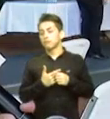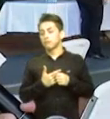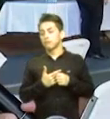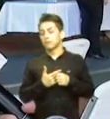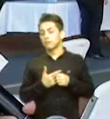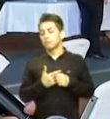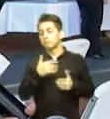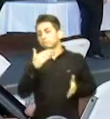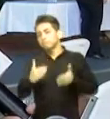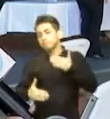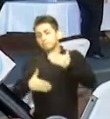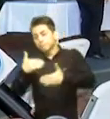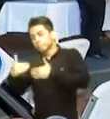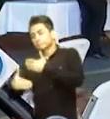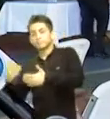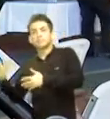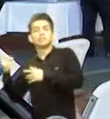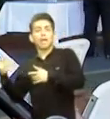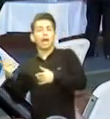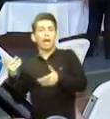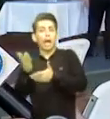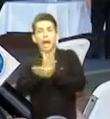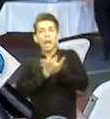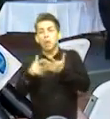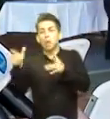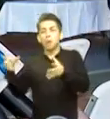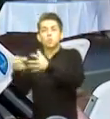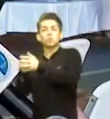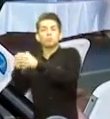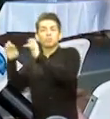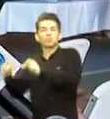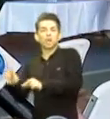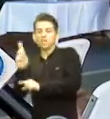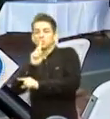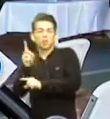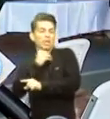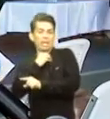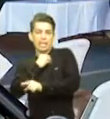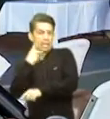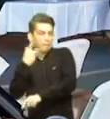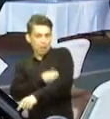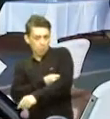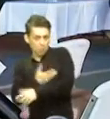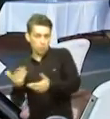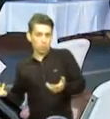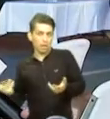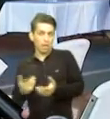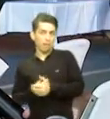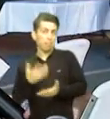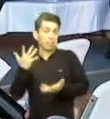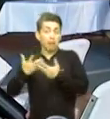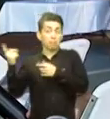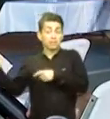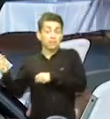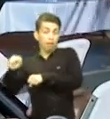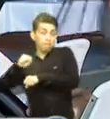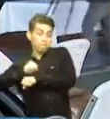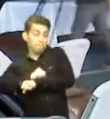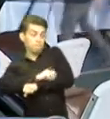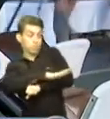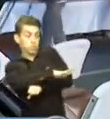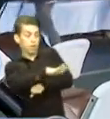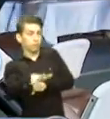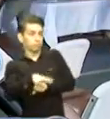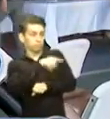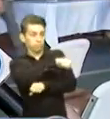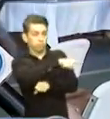movimiento antivacuna, en donde pues personas que tienen nivel importante de influencia en algunas comunidades